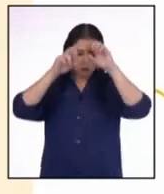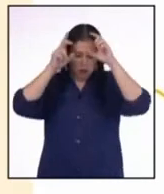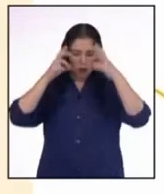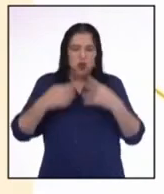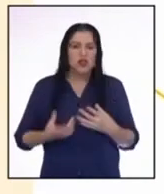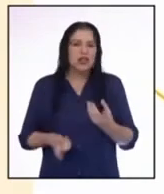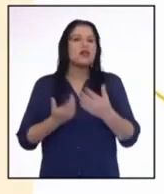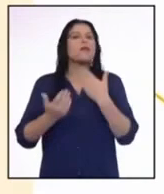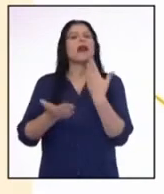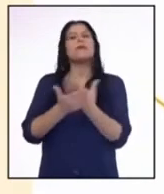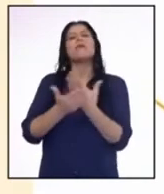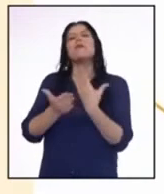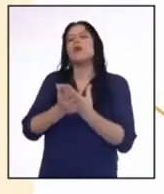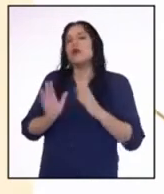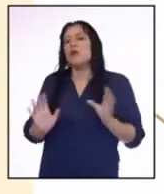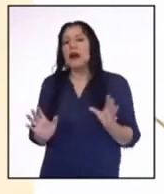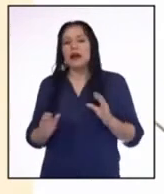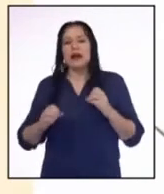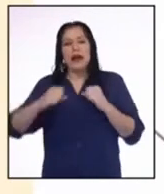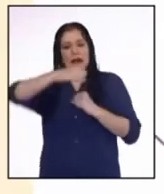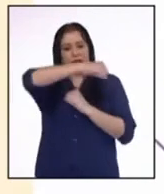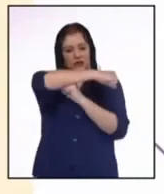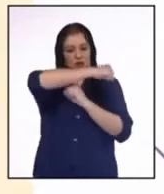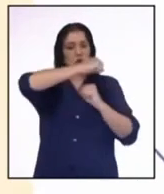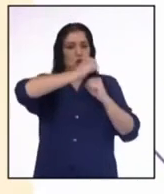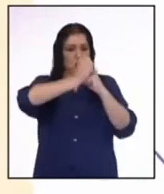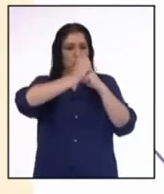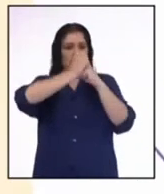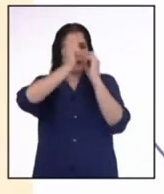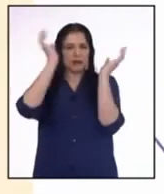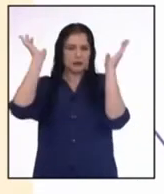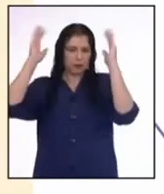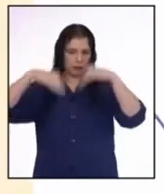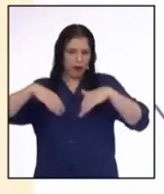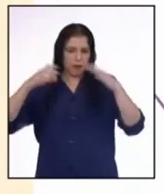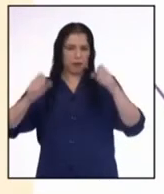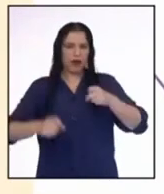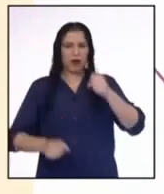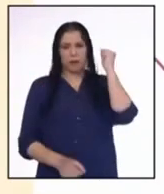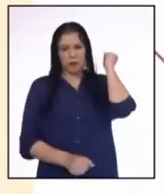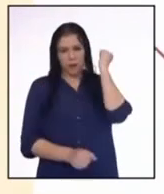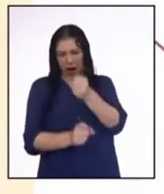de su protocolo. Las columnas de las estructuras se destruyeron con